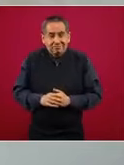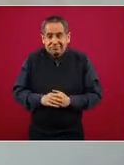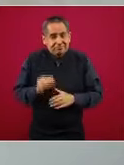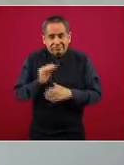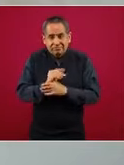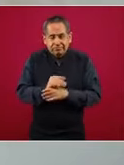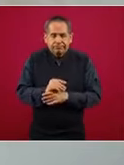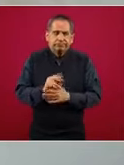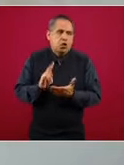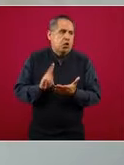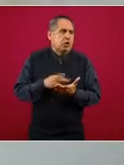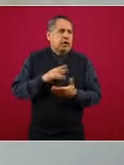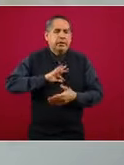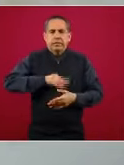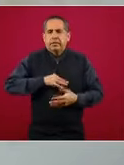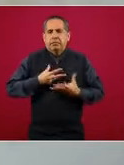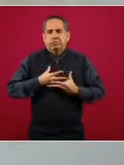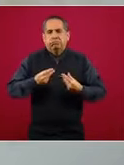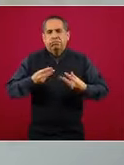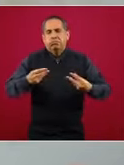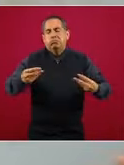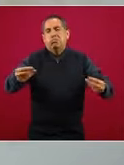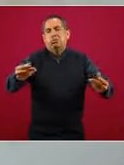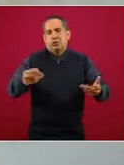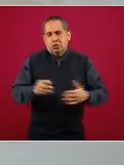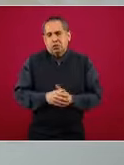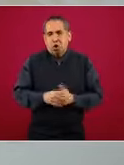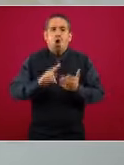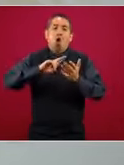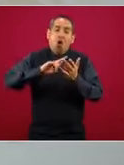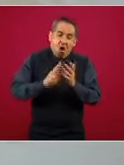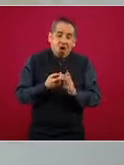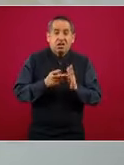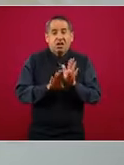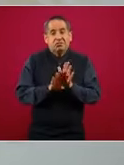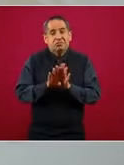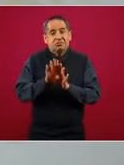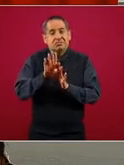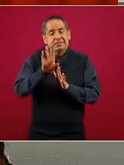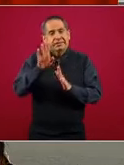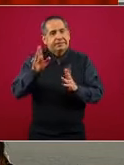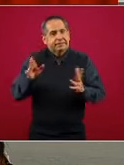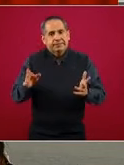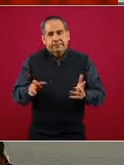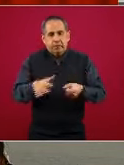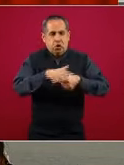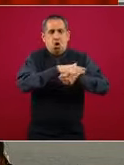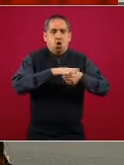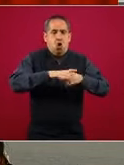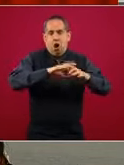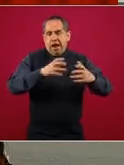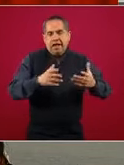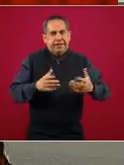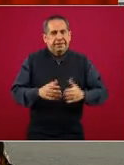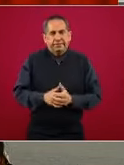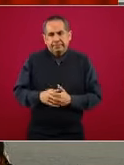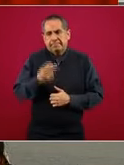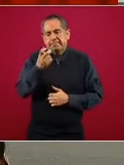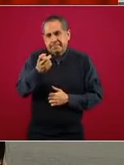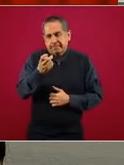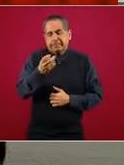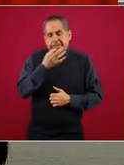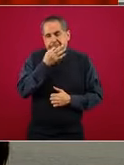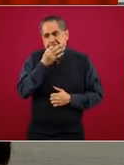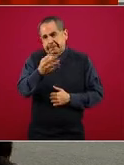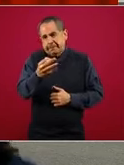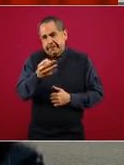haya contagios, y entonces repunte la epidemia localmente. Y eso es